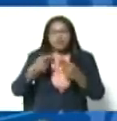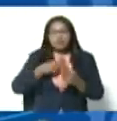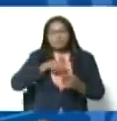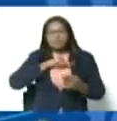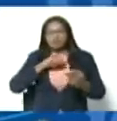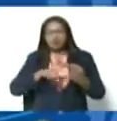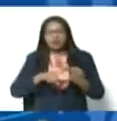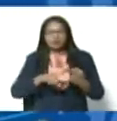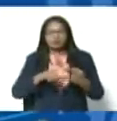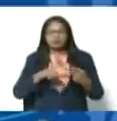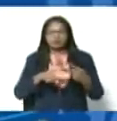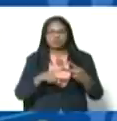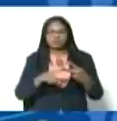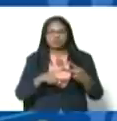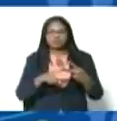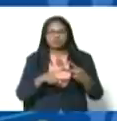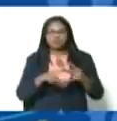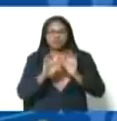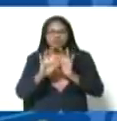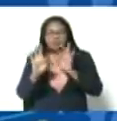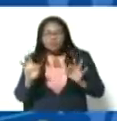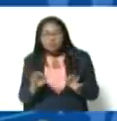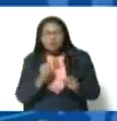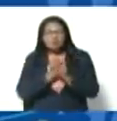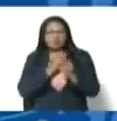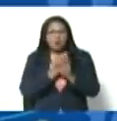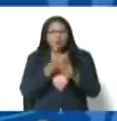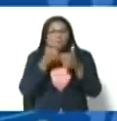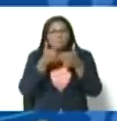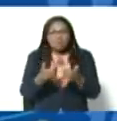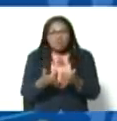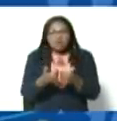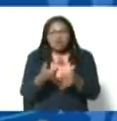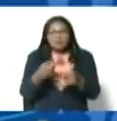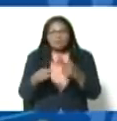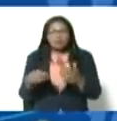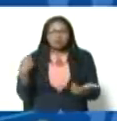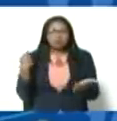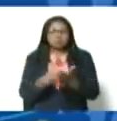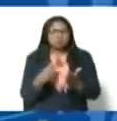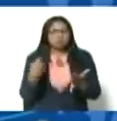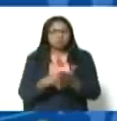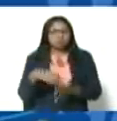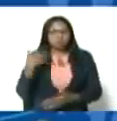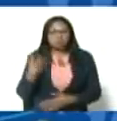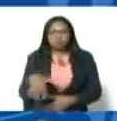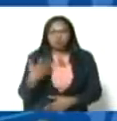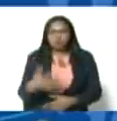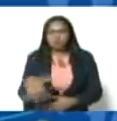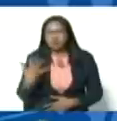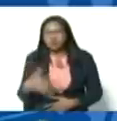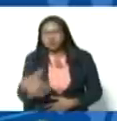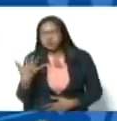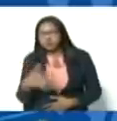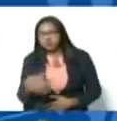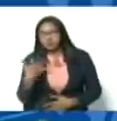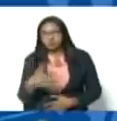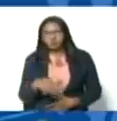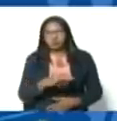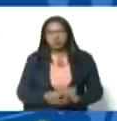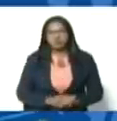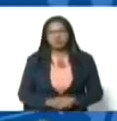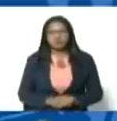españolas. Hacían su trabajo muy bien, pero costaba una boloña. Costaba una boloña,